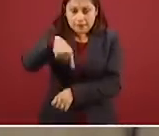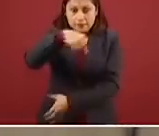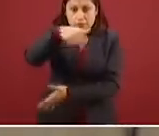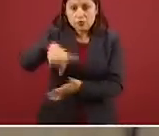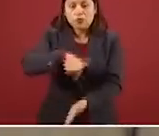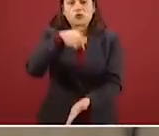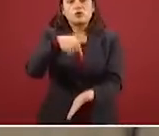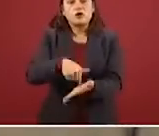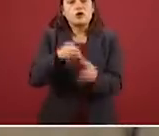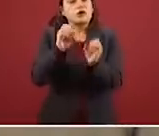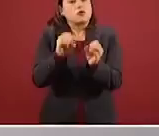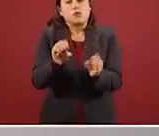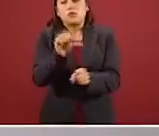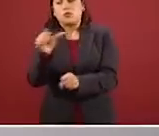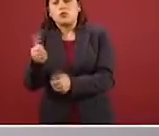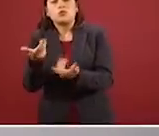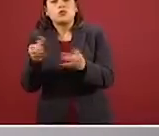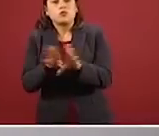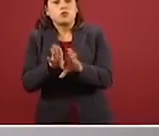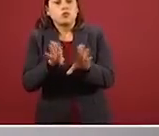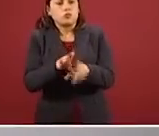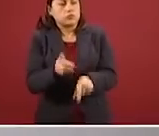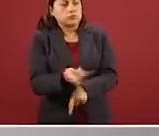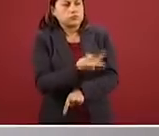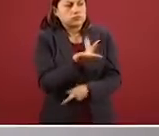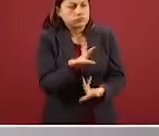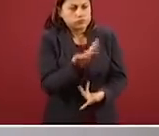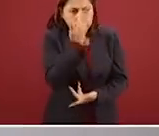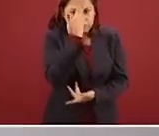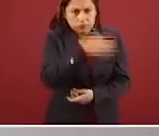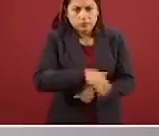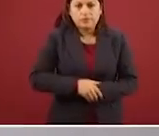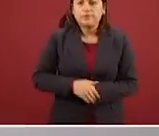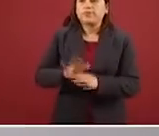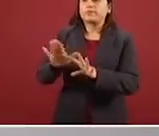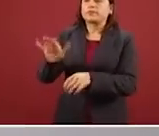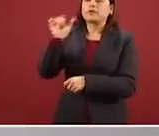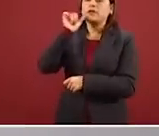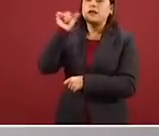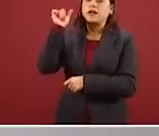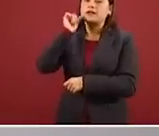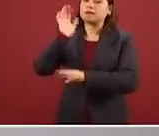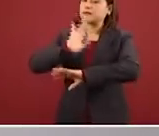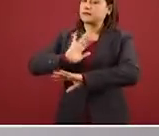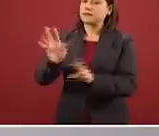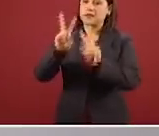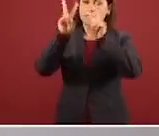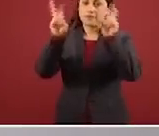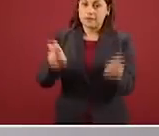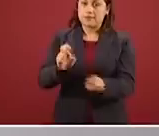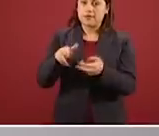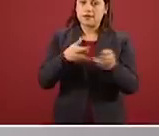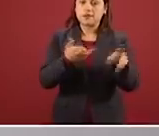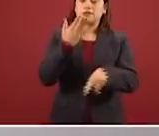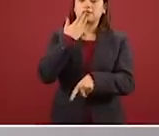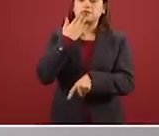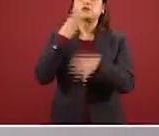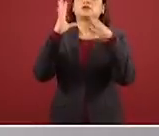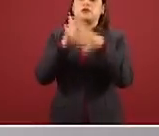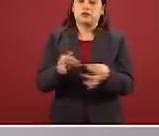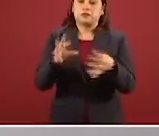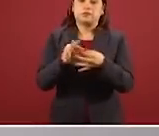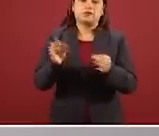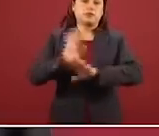le han comentado. Gracias. Ya ayer se informó sobre esto. Nosotros nos hacemos